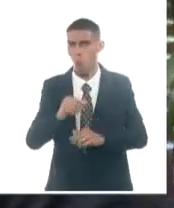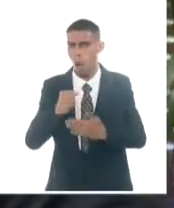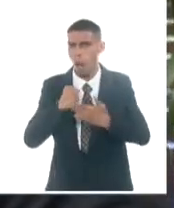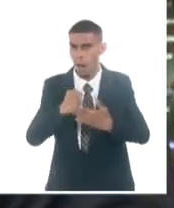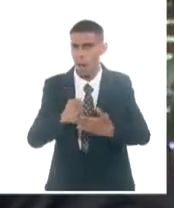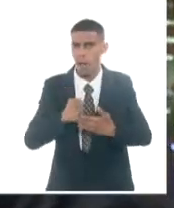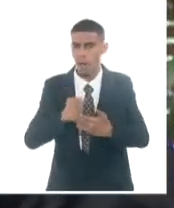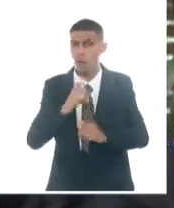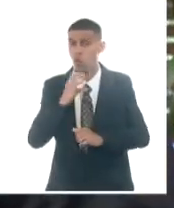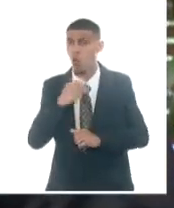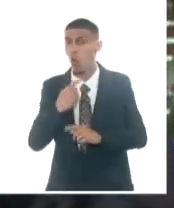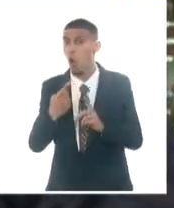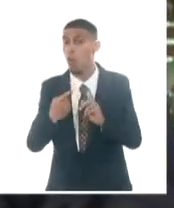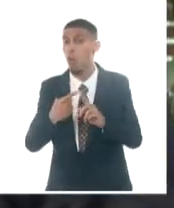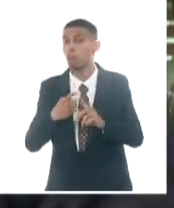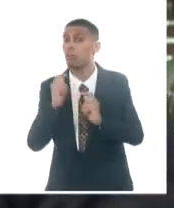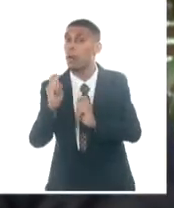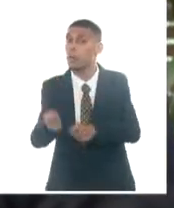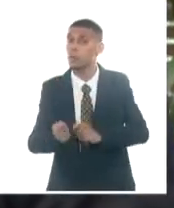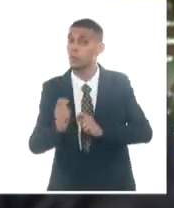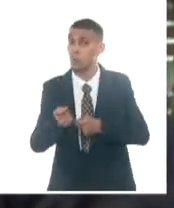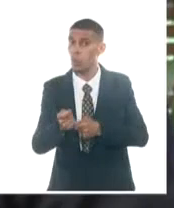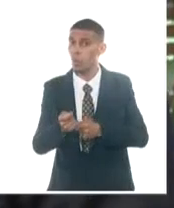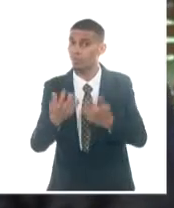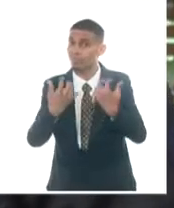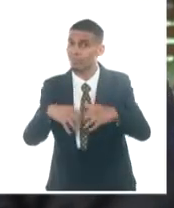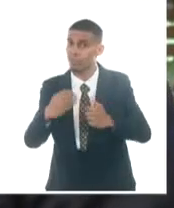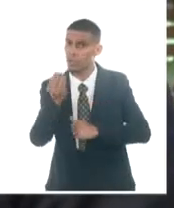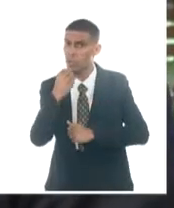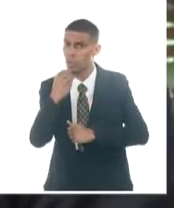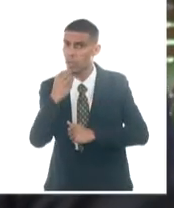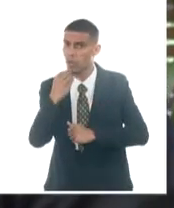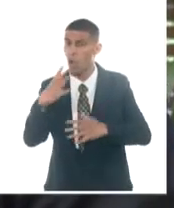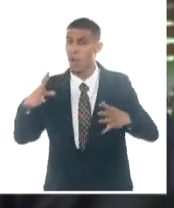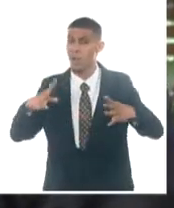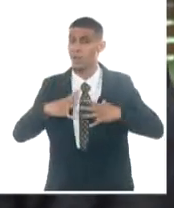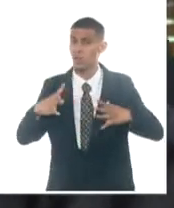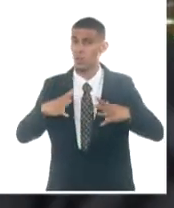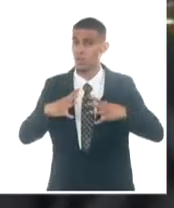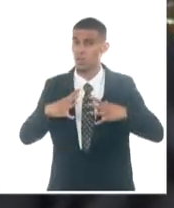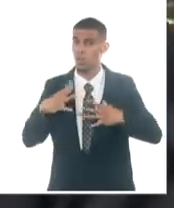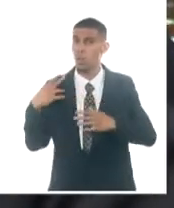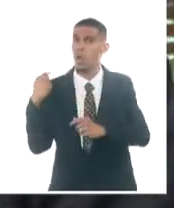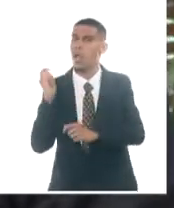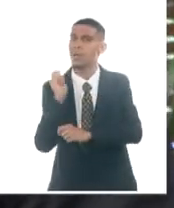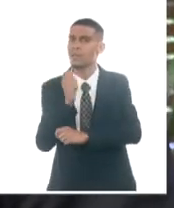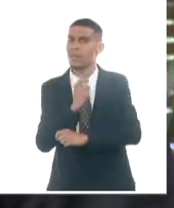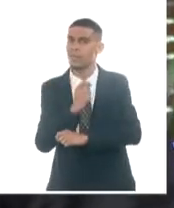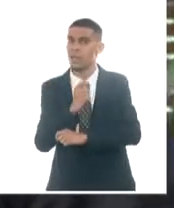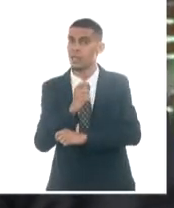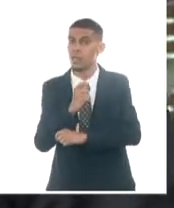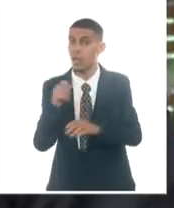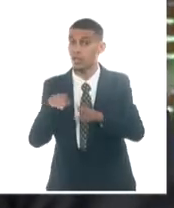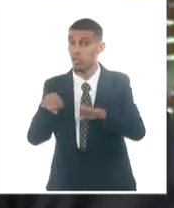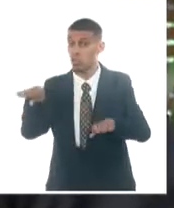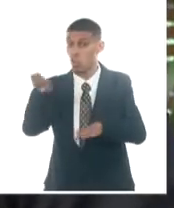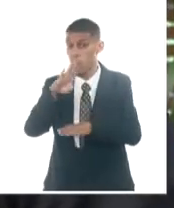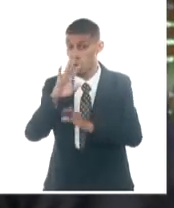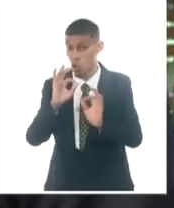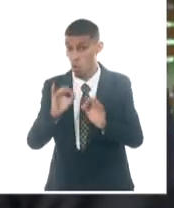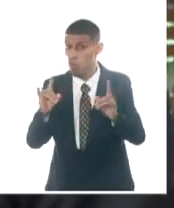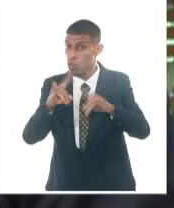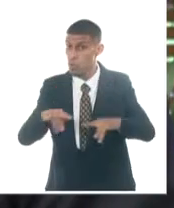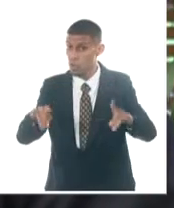en esferas como la agricultura, la producción de alimentos, el turismo, la enseñanza superior, en la cual hay un vínculo